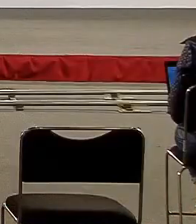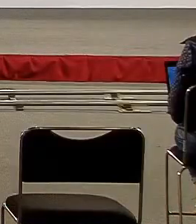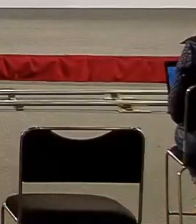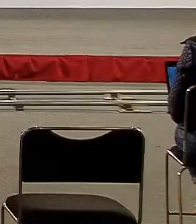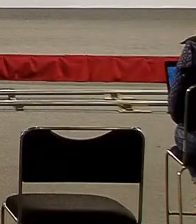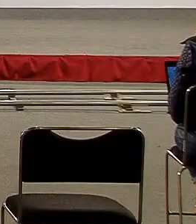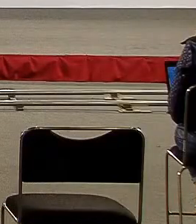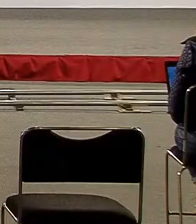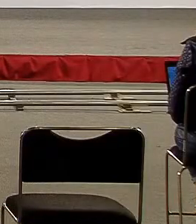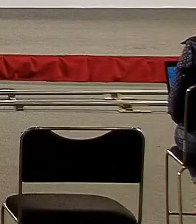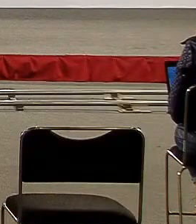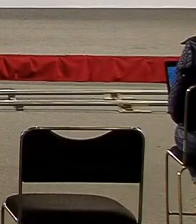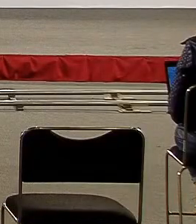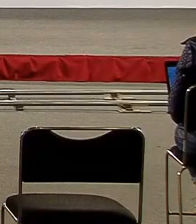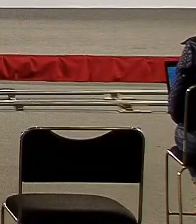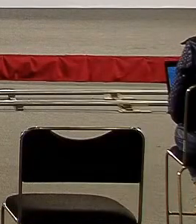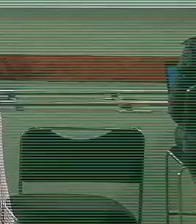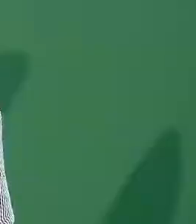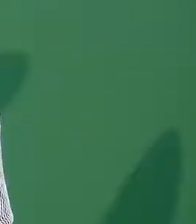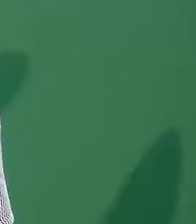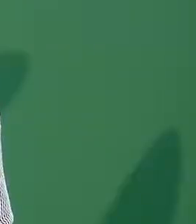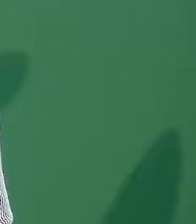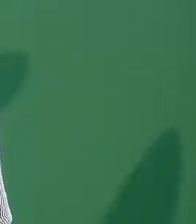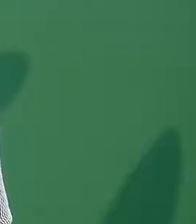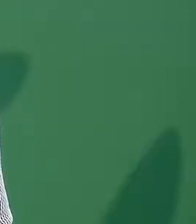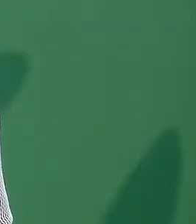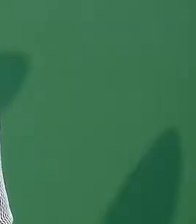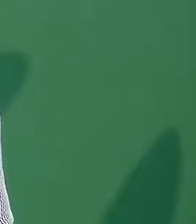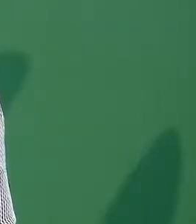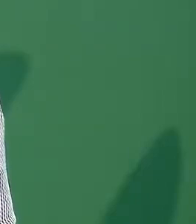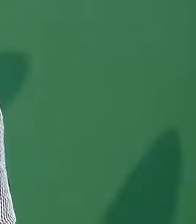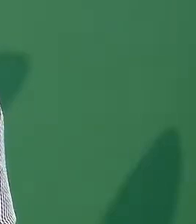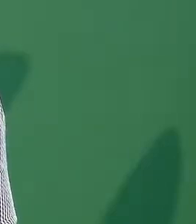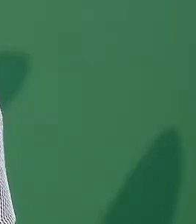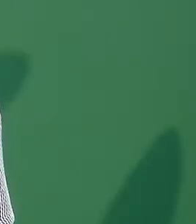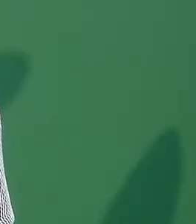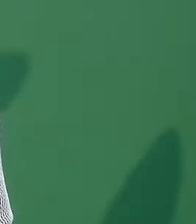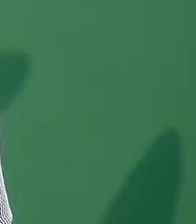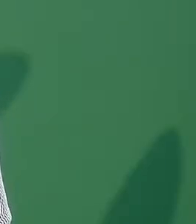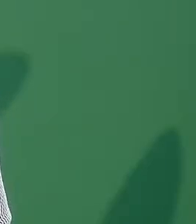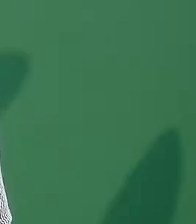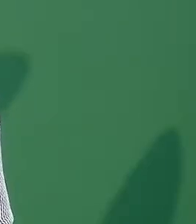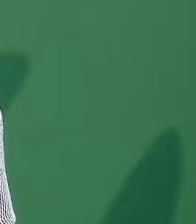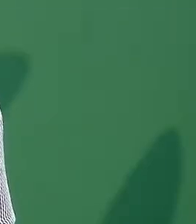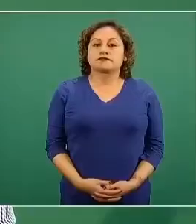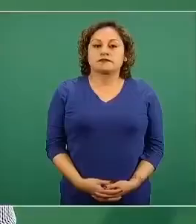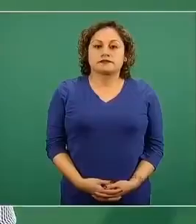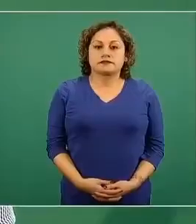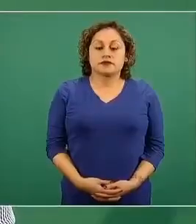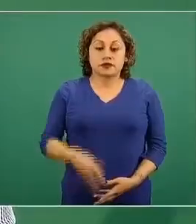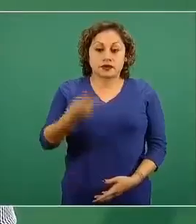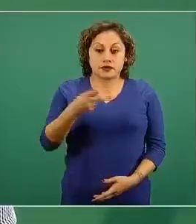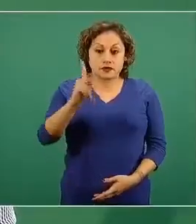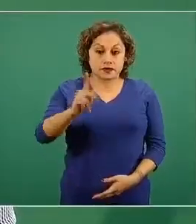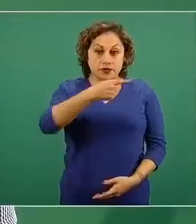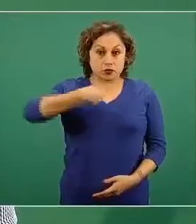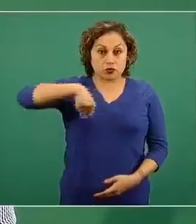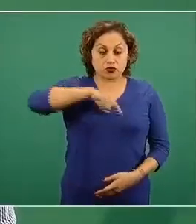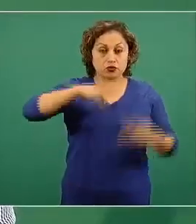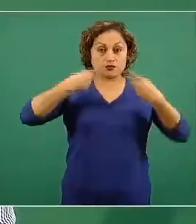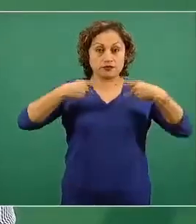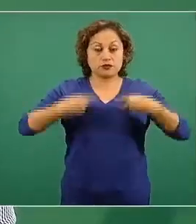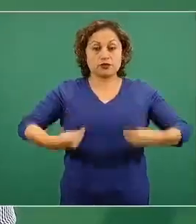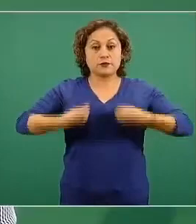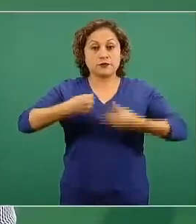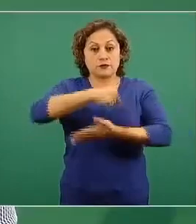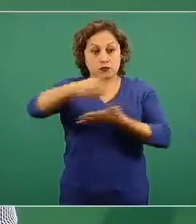autoridades implementando las medidas, supervisando que éstas se lleven a cabo, pero también nosotros los ciudadanos acatando, haciendo caso y